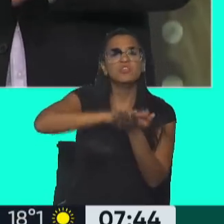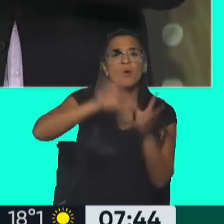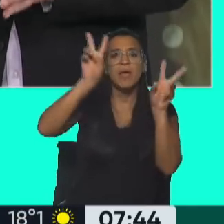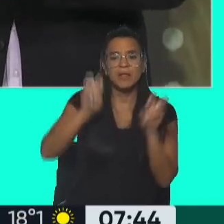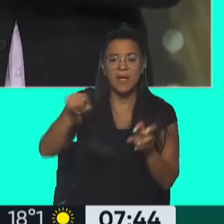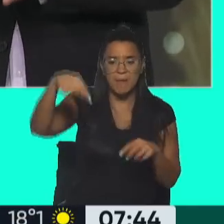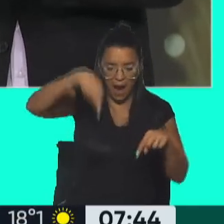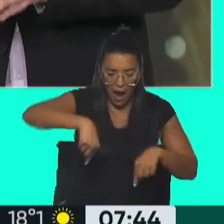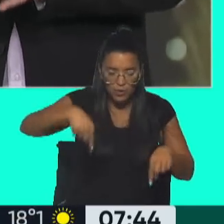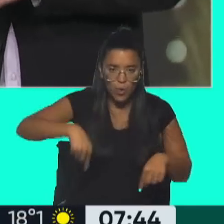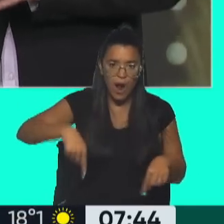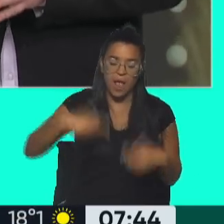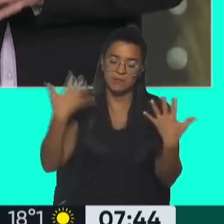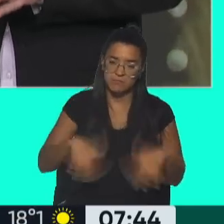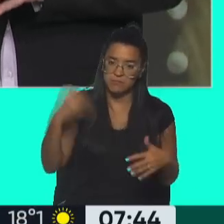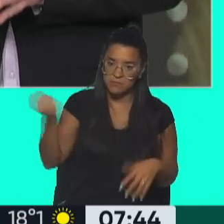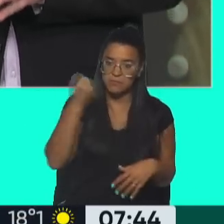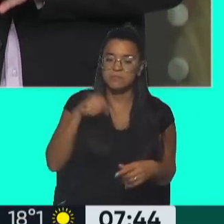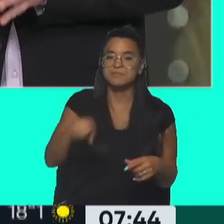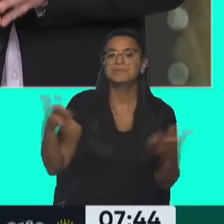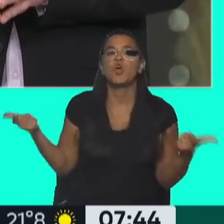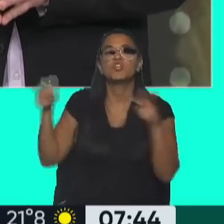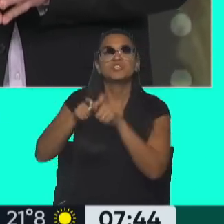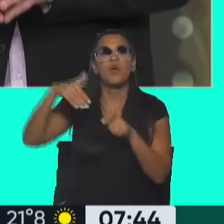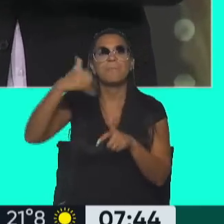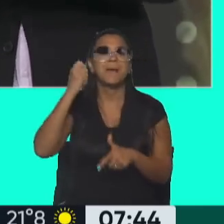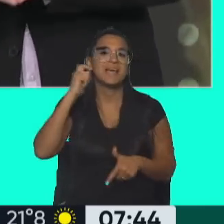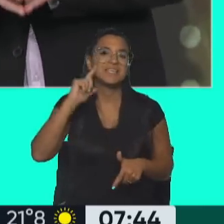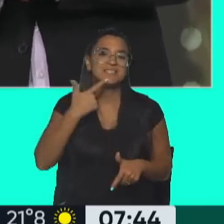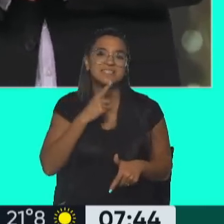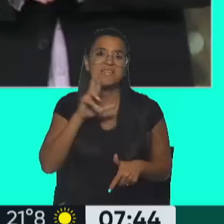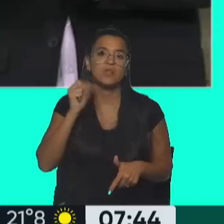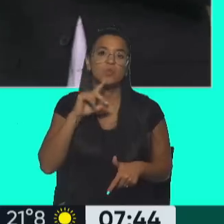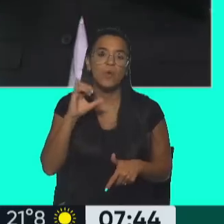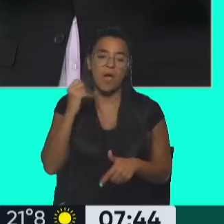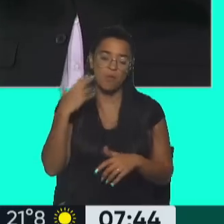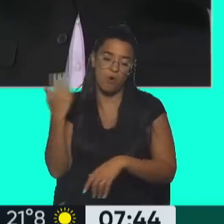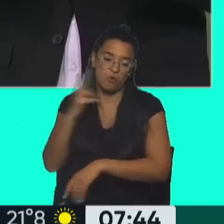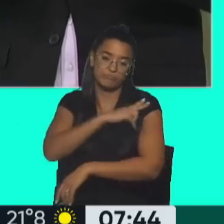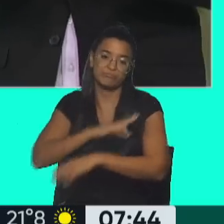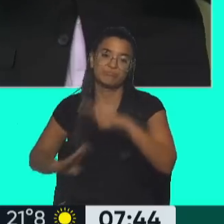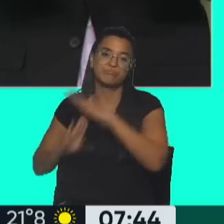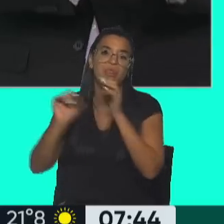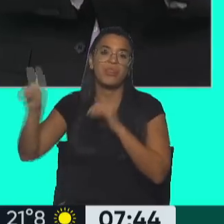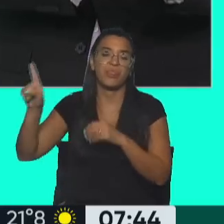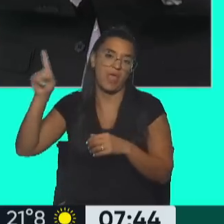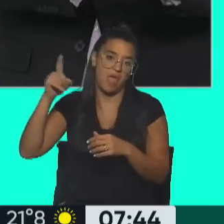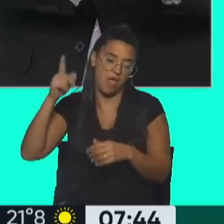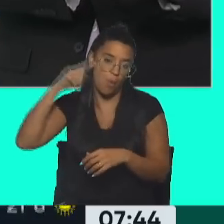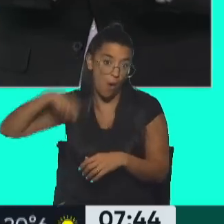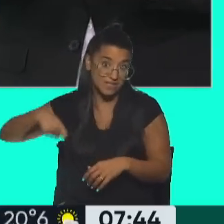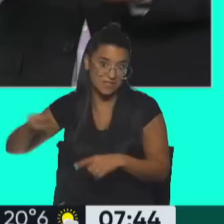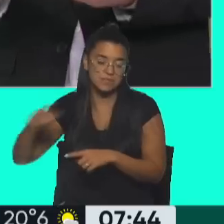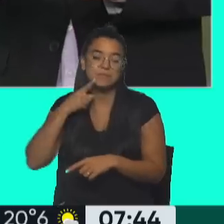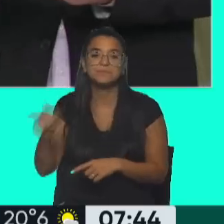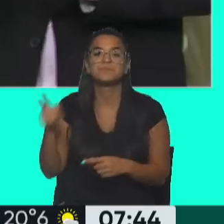actualidad y de actualidad muy candente, que es el Consejo de la Magistratura. Allí hay una disputa entre dos senadores, uno oficialista,